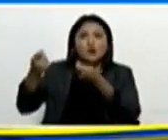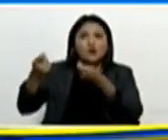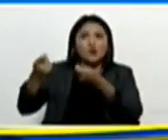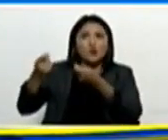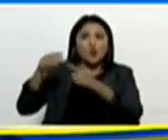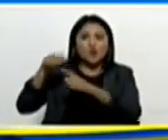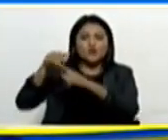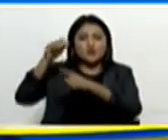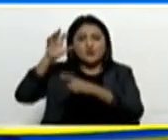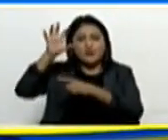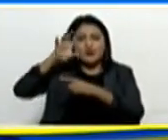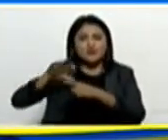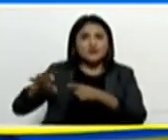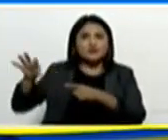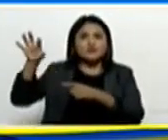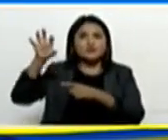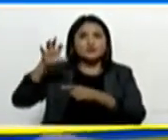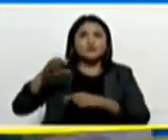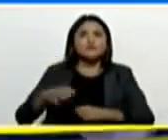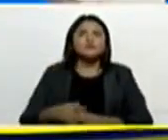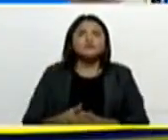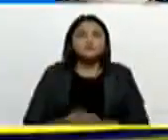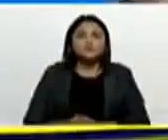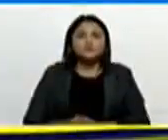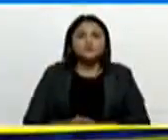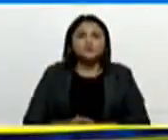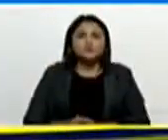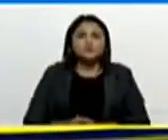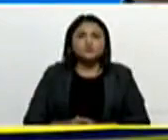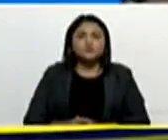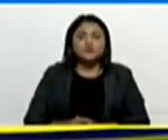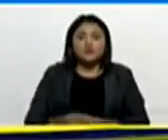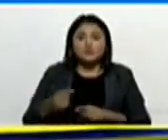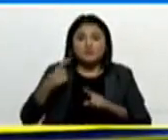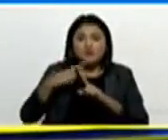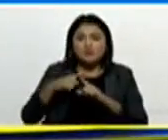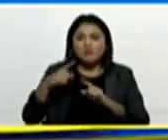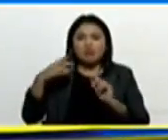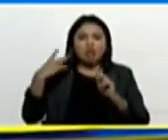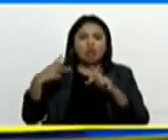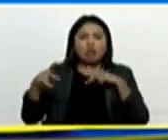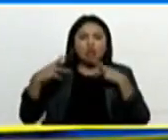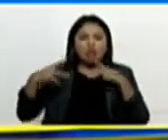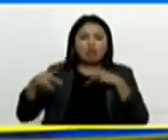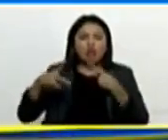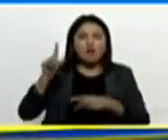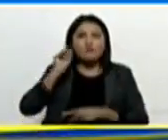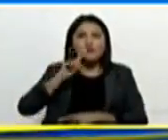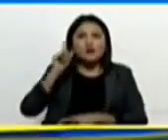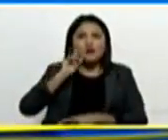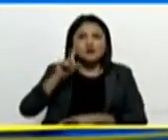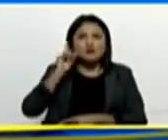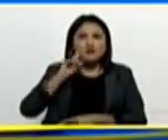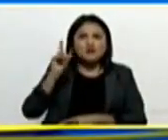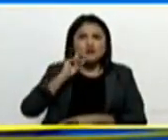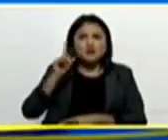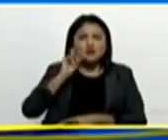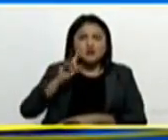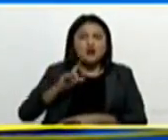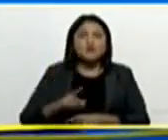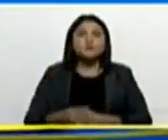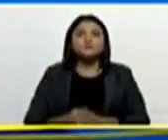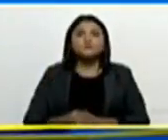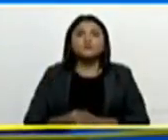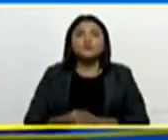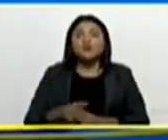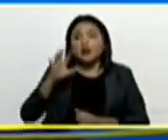pueblos, y para injuriar, calumniar, condenar a